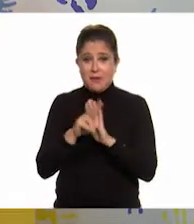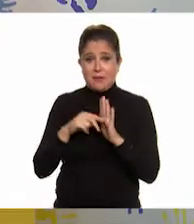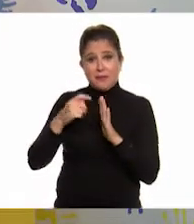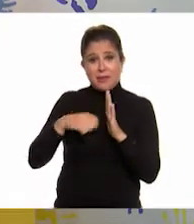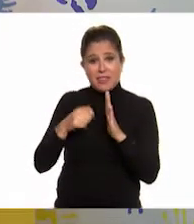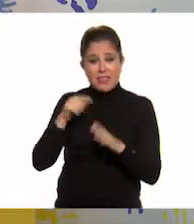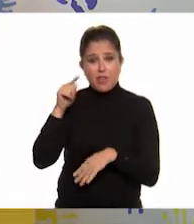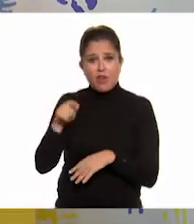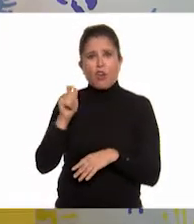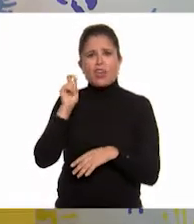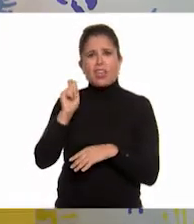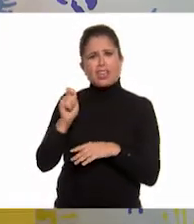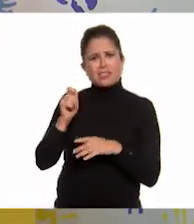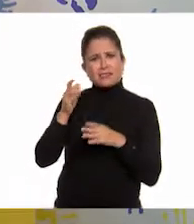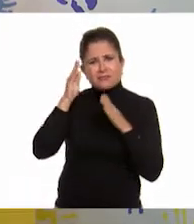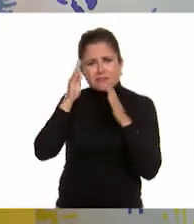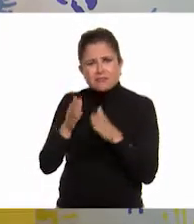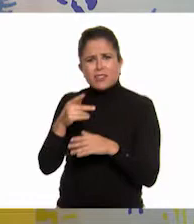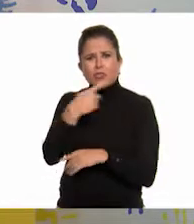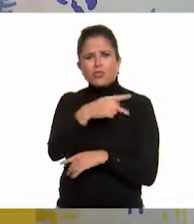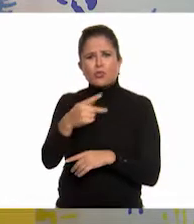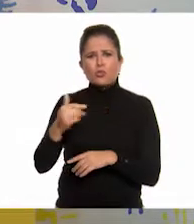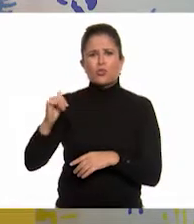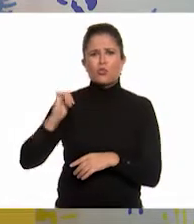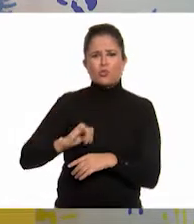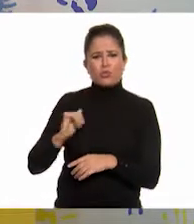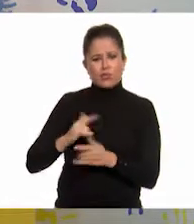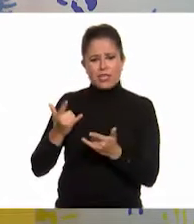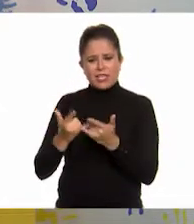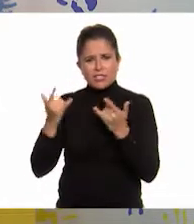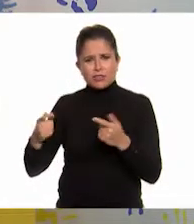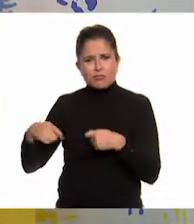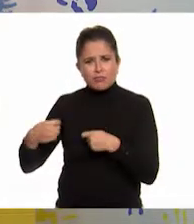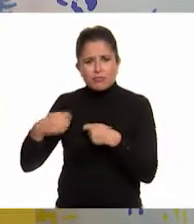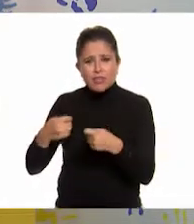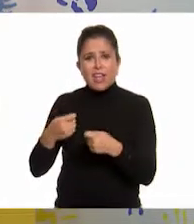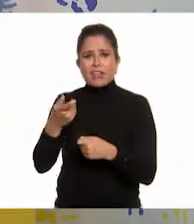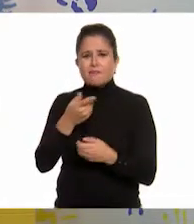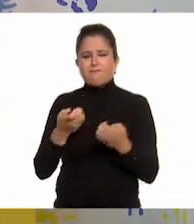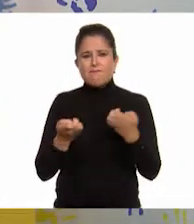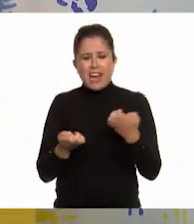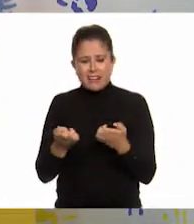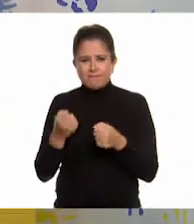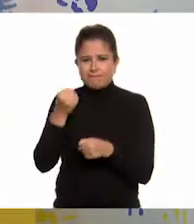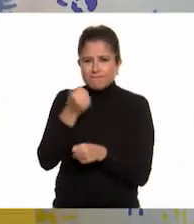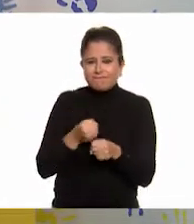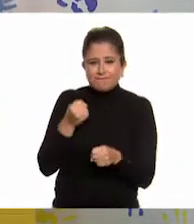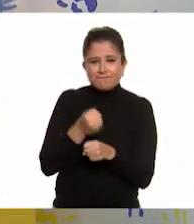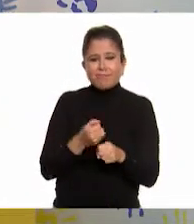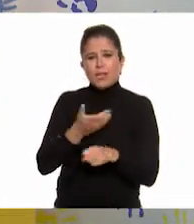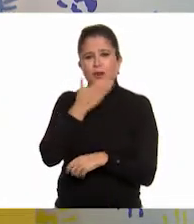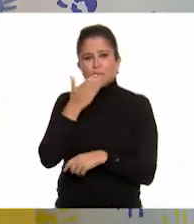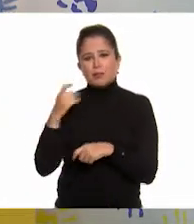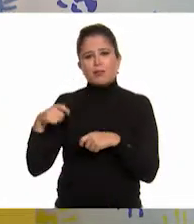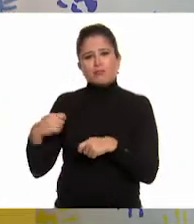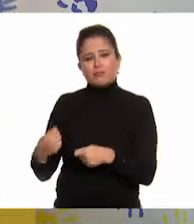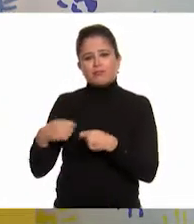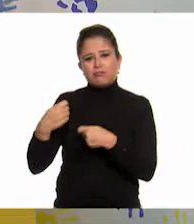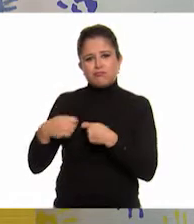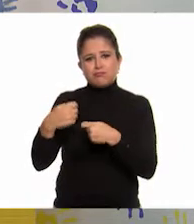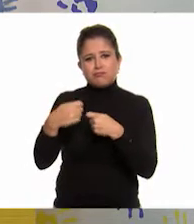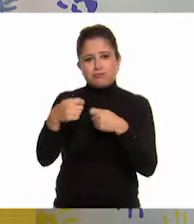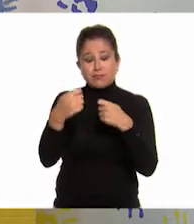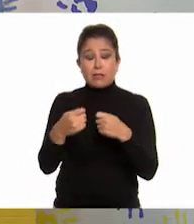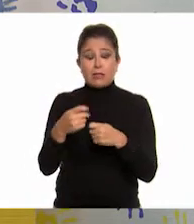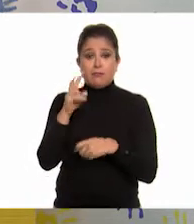que es forma parte de nuestras raíces, ¿verdad? Sí. Y hay que seguirlos practicando, conociendo, preservarlos y...